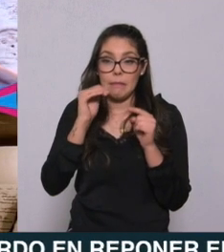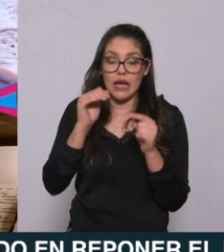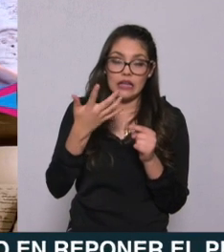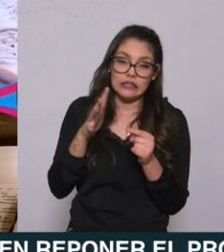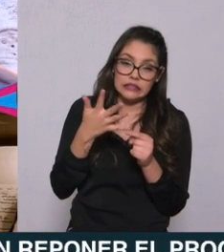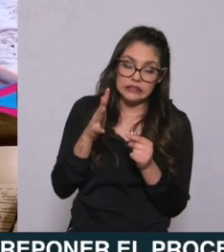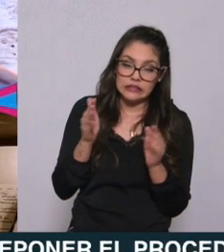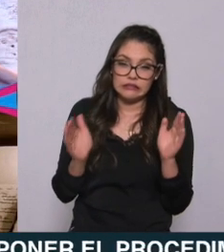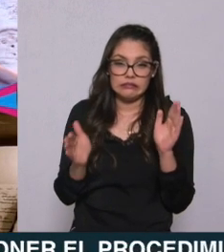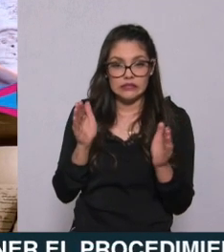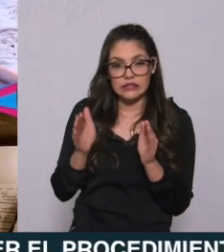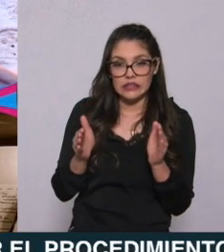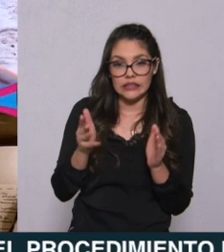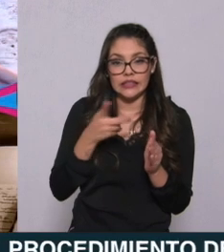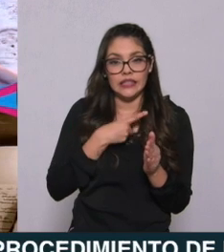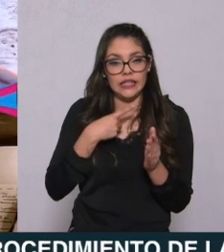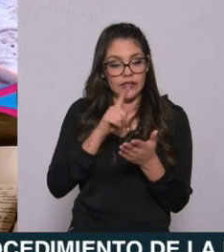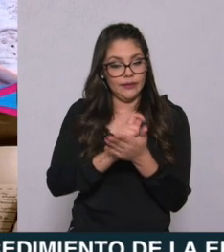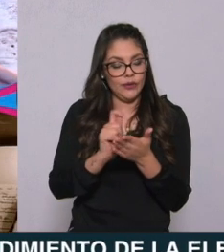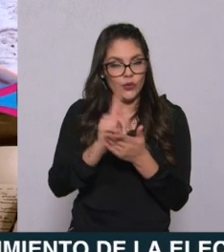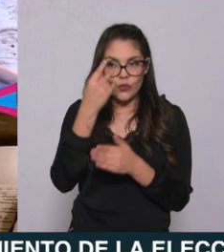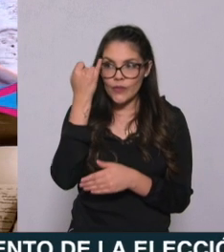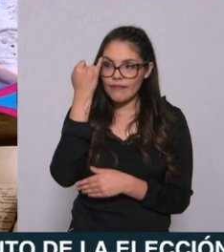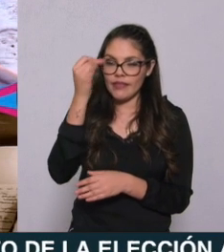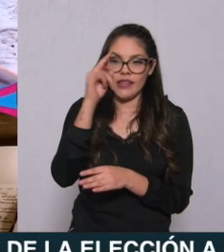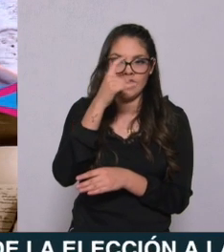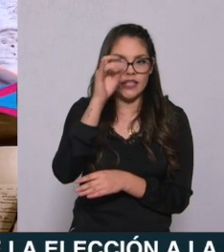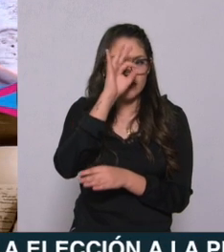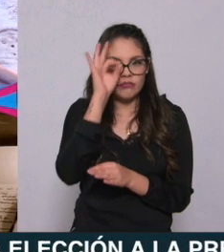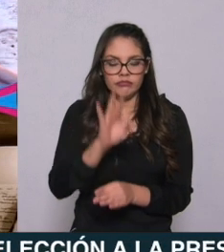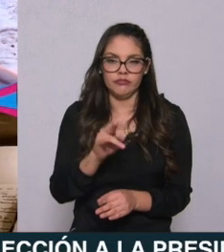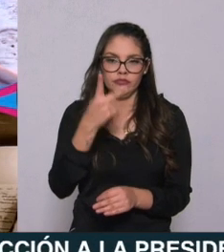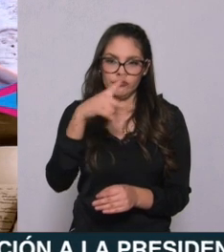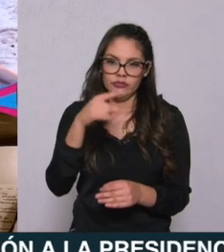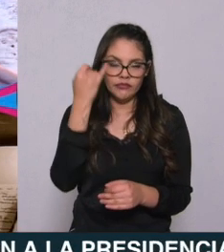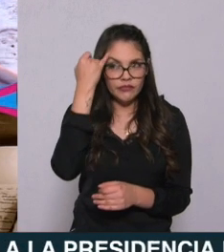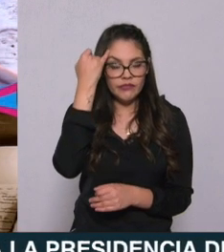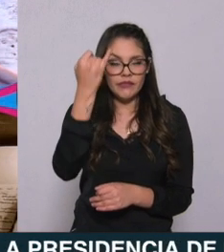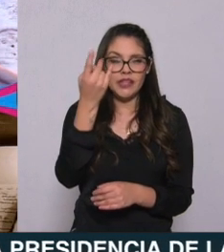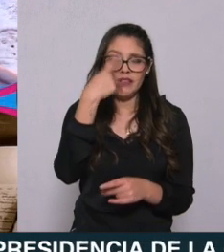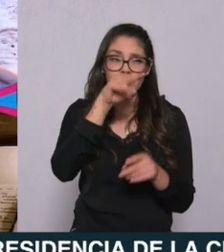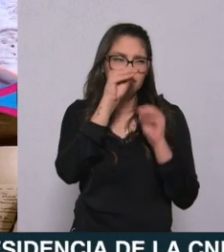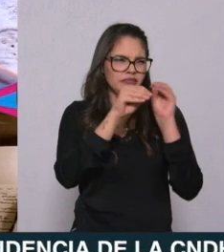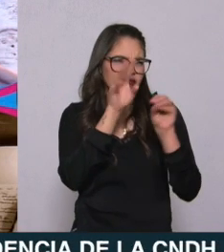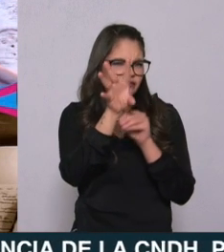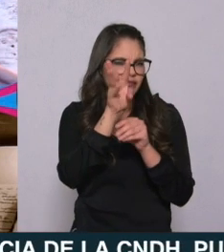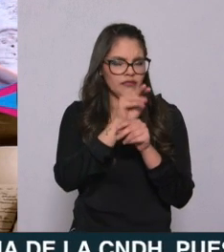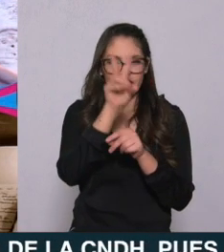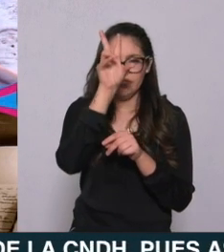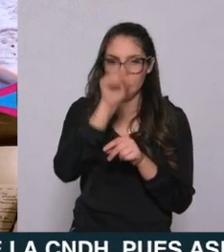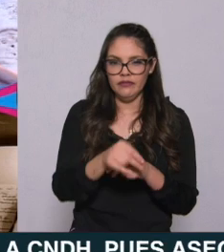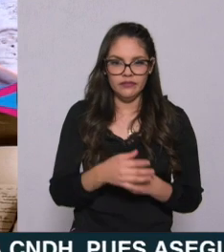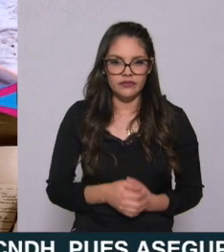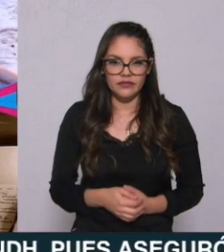sea un texto original. 100% original para que, bueno, no haya... ¿Adaptaciones